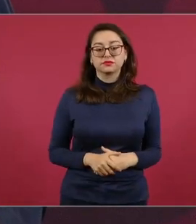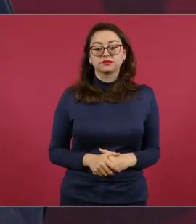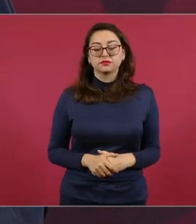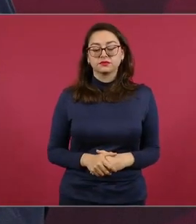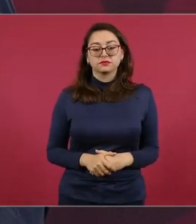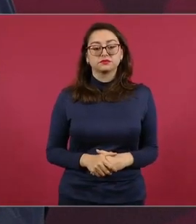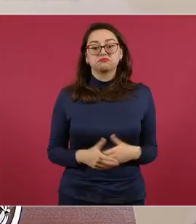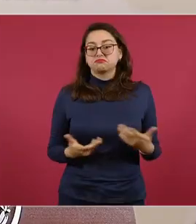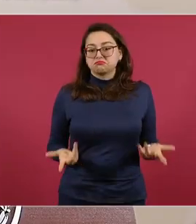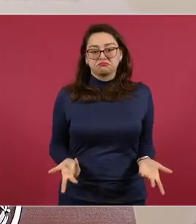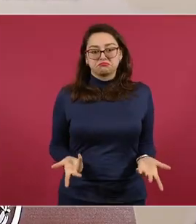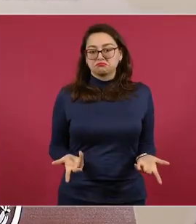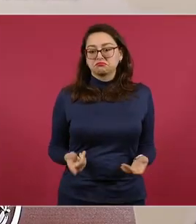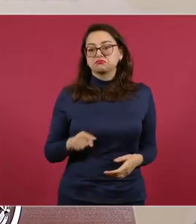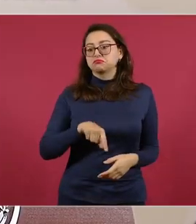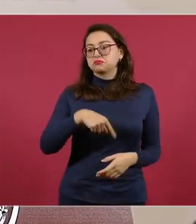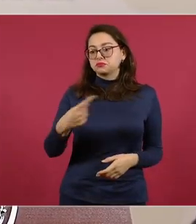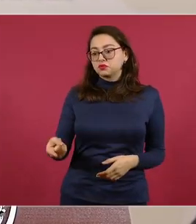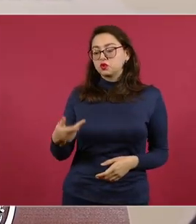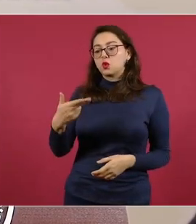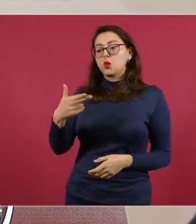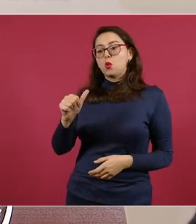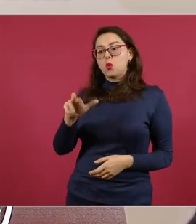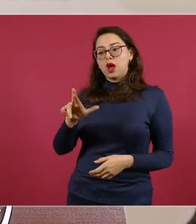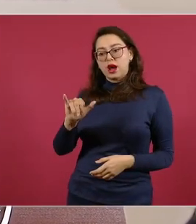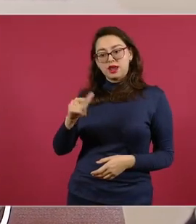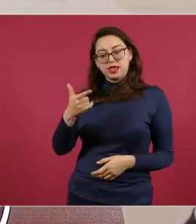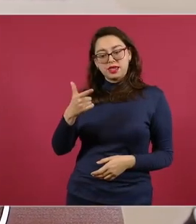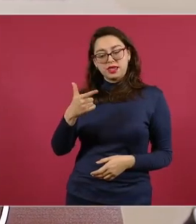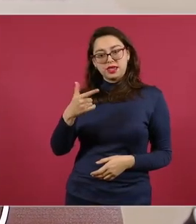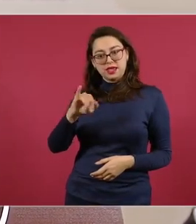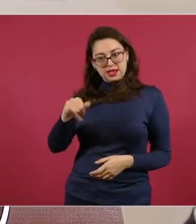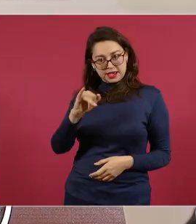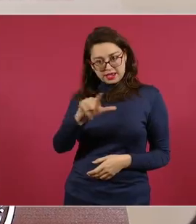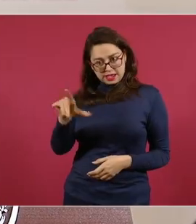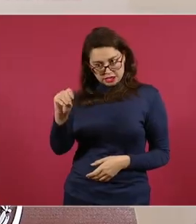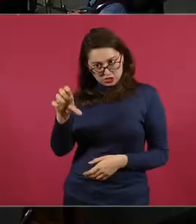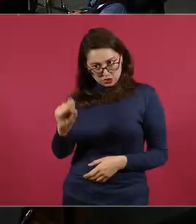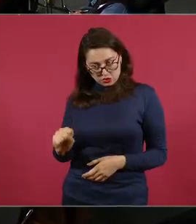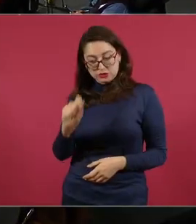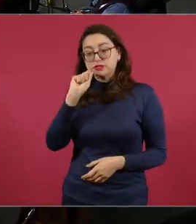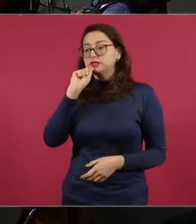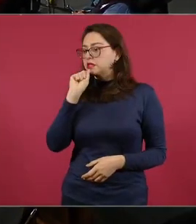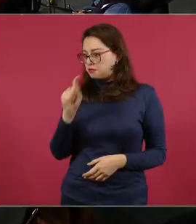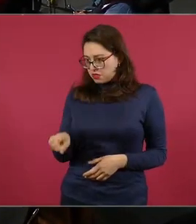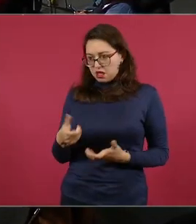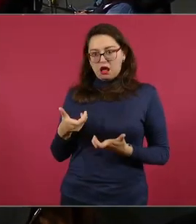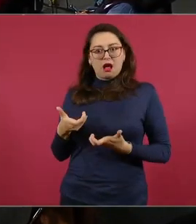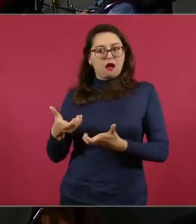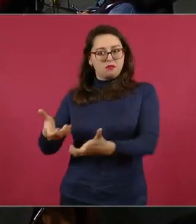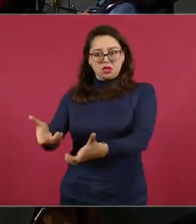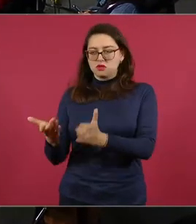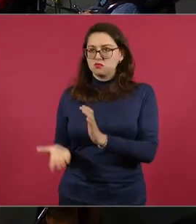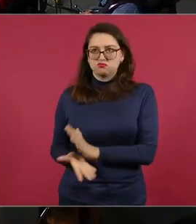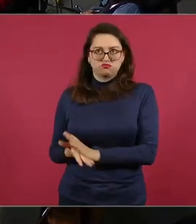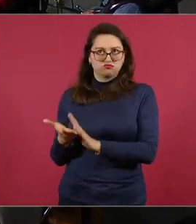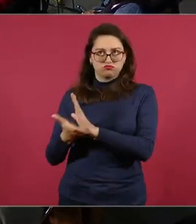Y así, con Guarijíos. Guarijíos. Sí, se están terminando los caminos.